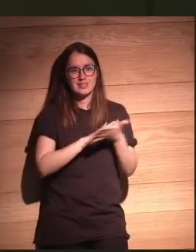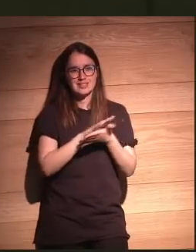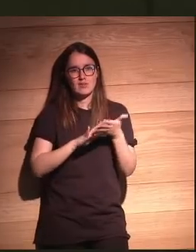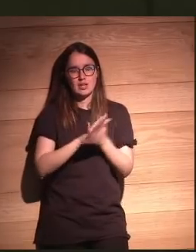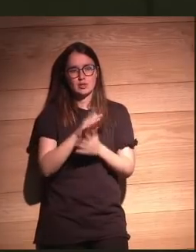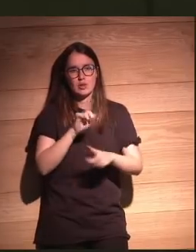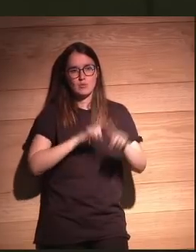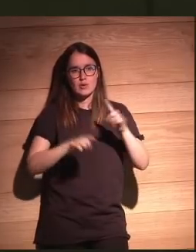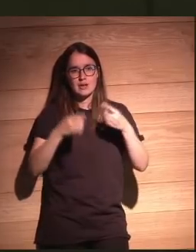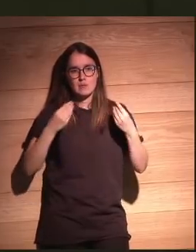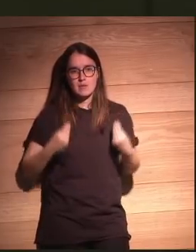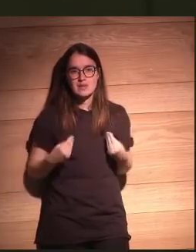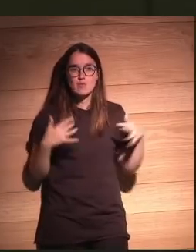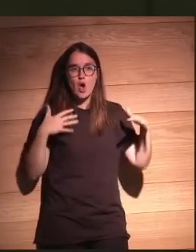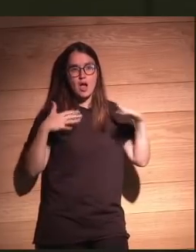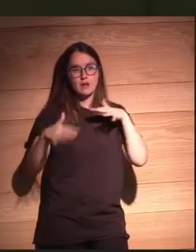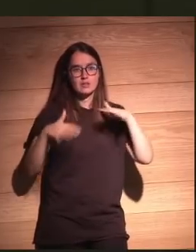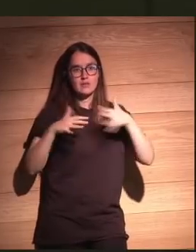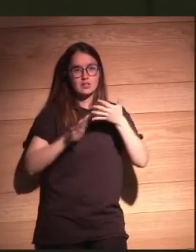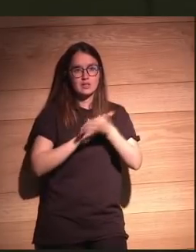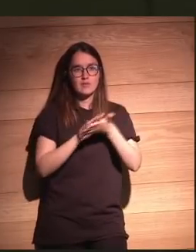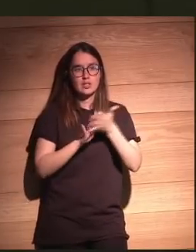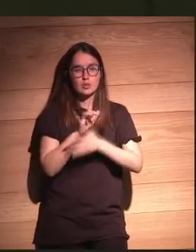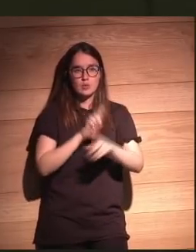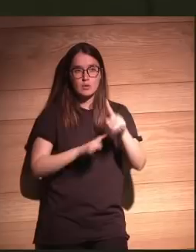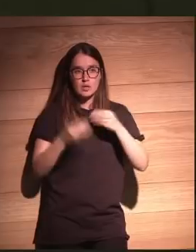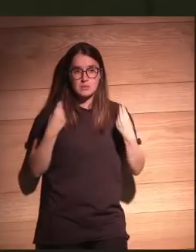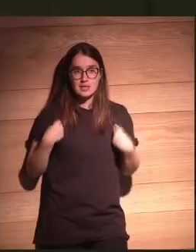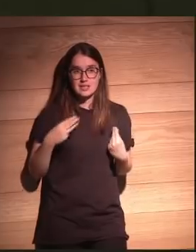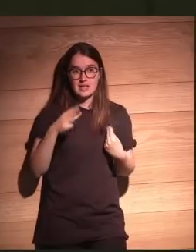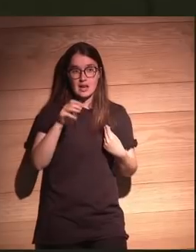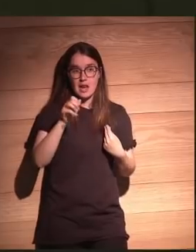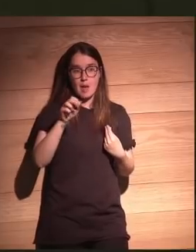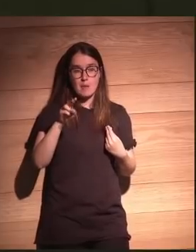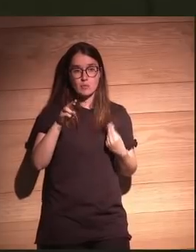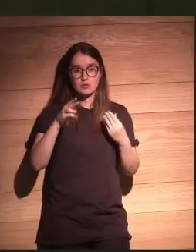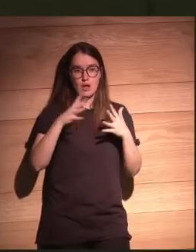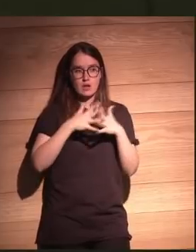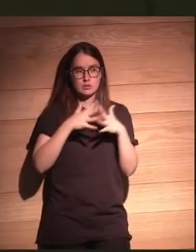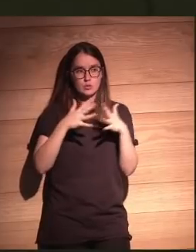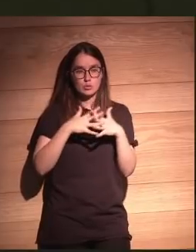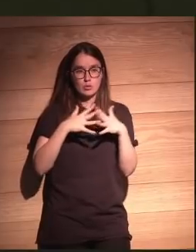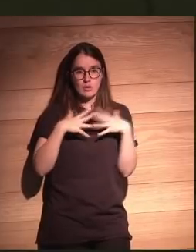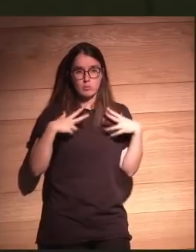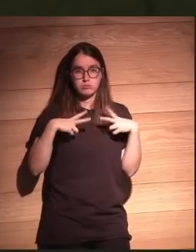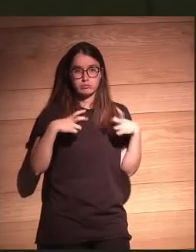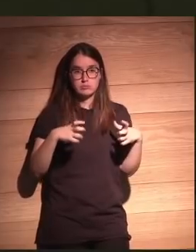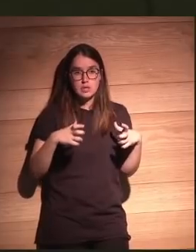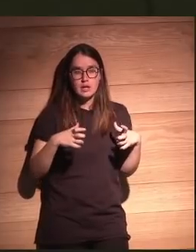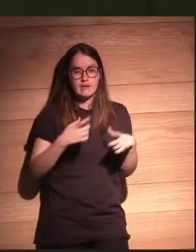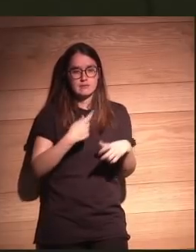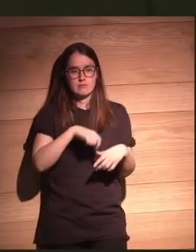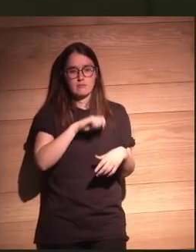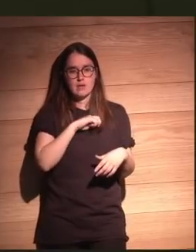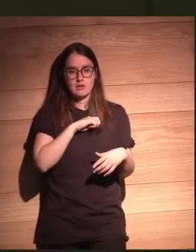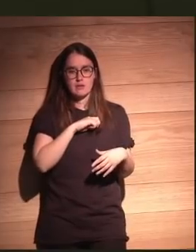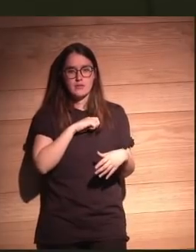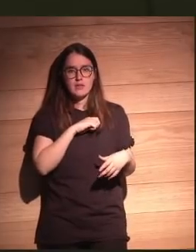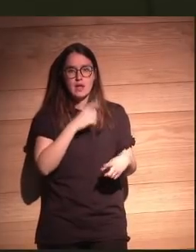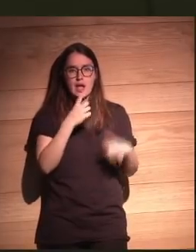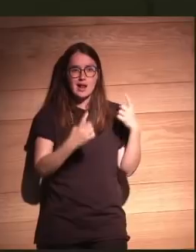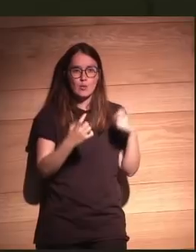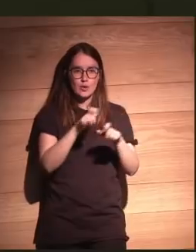ese problema, muchos activistas hablando de ese problema, desde que la paz está estructurada, nadie duda en este país que por lo menos hay una parte